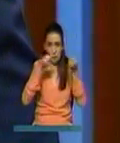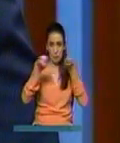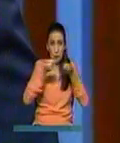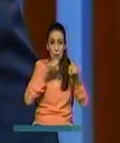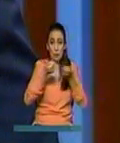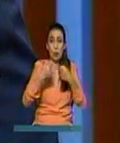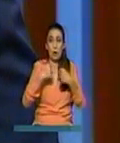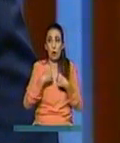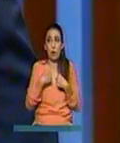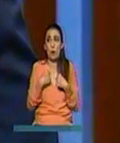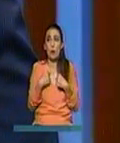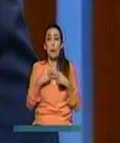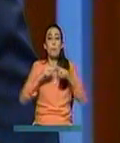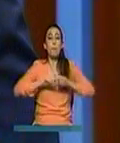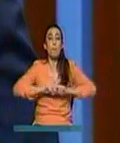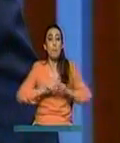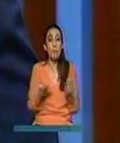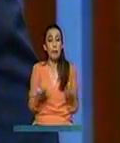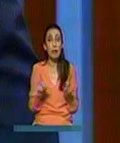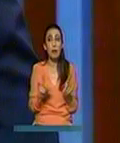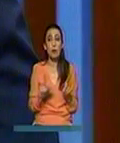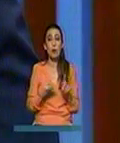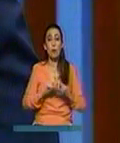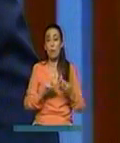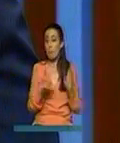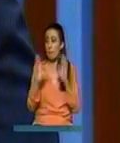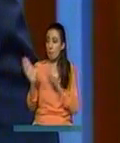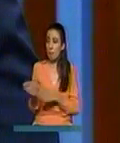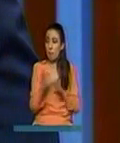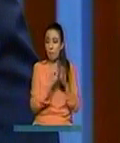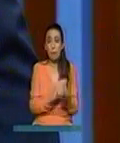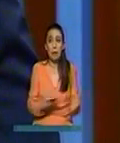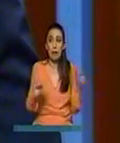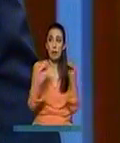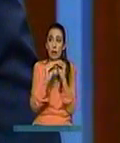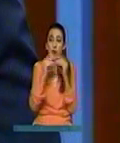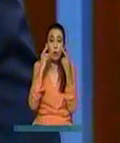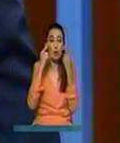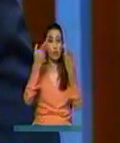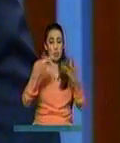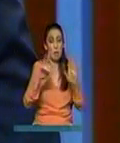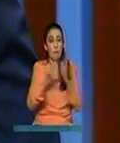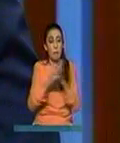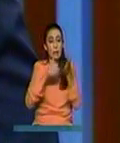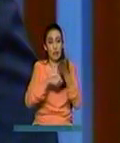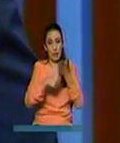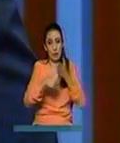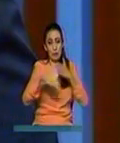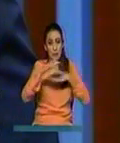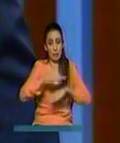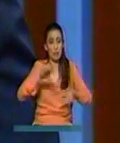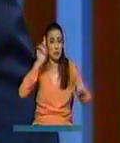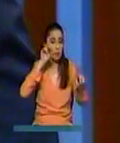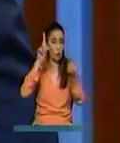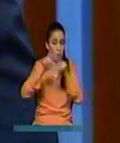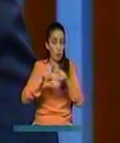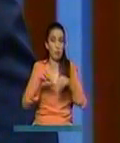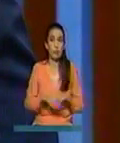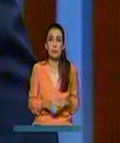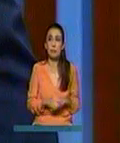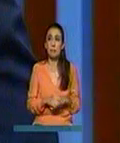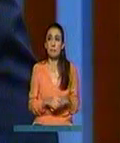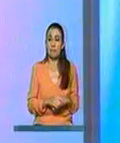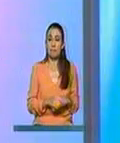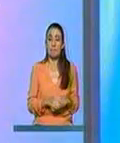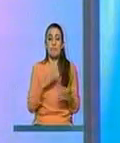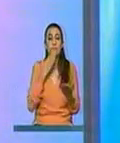que nos ponemos nosotros. Y también la regulación que emite el Ministerio debe poner sus límites, y estamos totalmente de acuerdo con eso. Claro que sí. Muy bien,